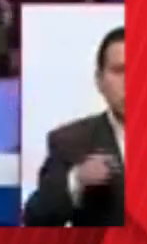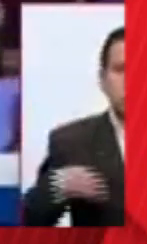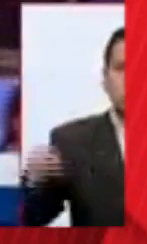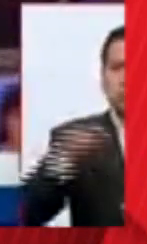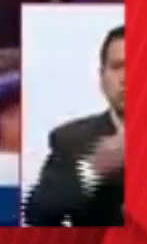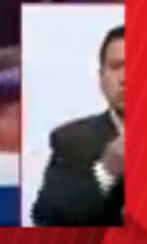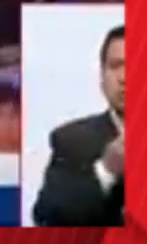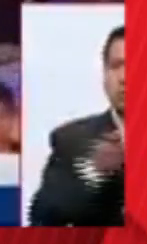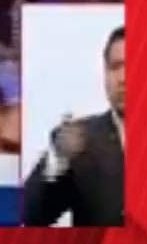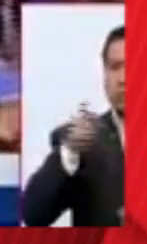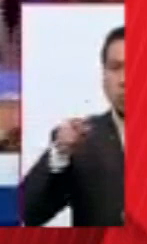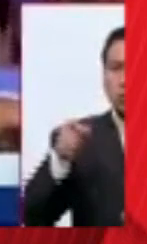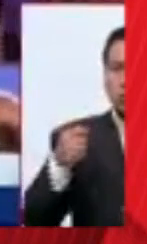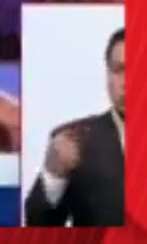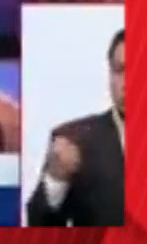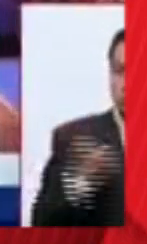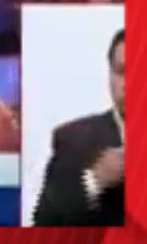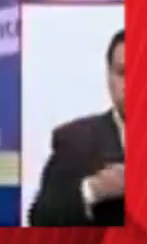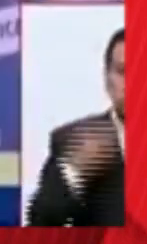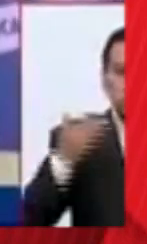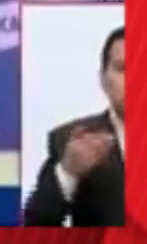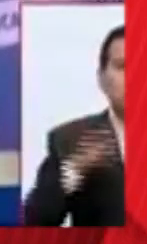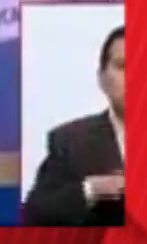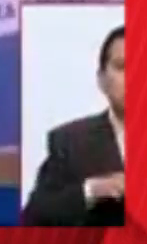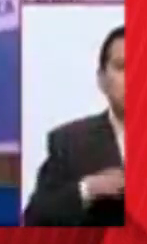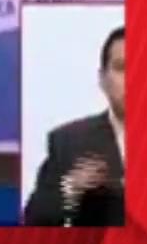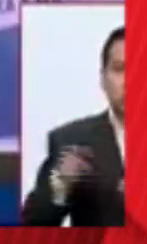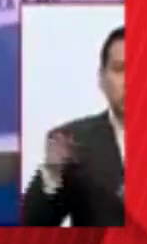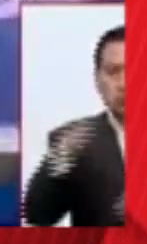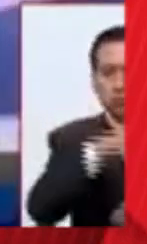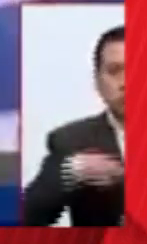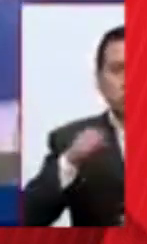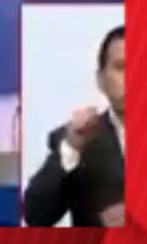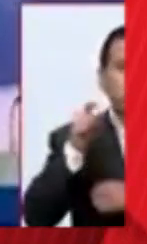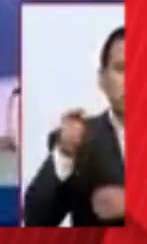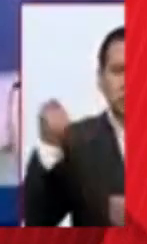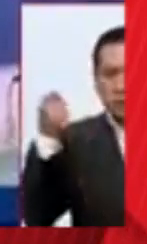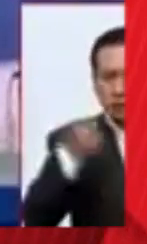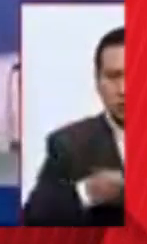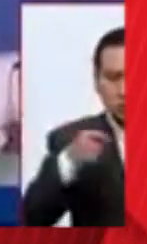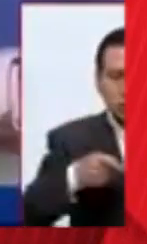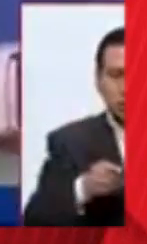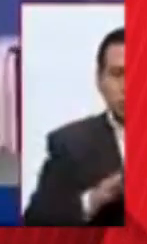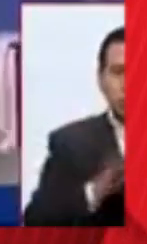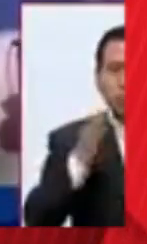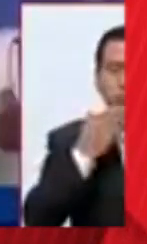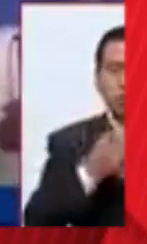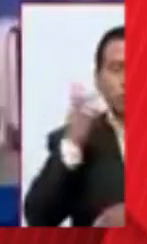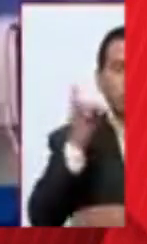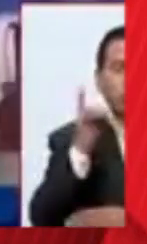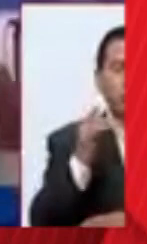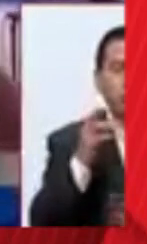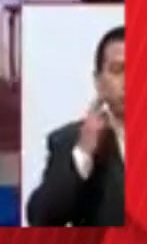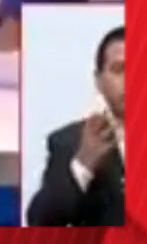alguna estructura que permita desarrollar, aportar desde el momento al socialismo para bien nuestra querida Bolivia.